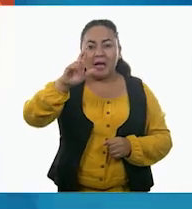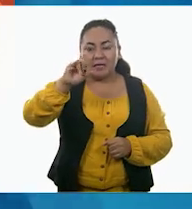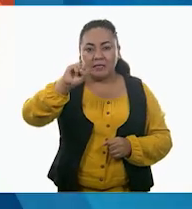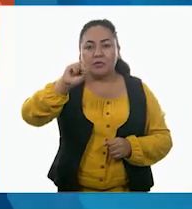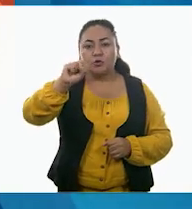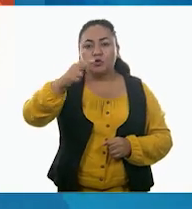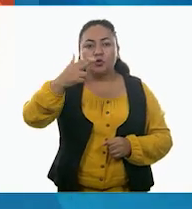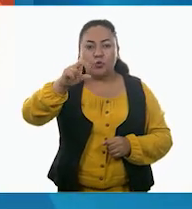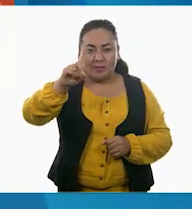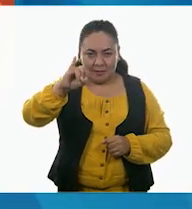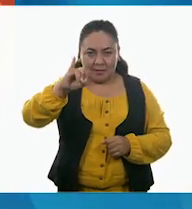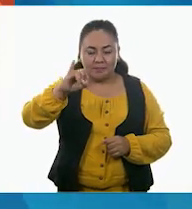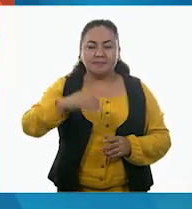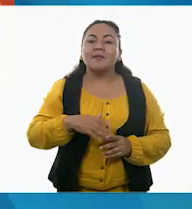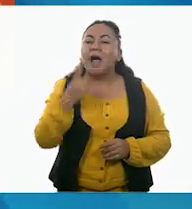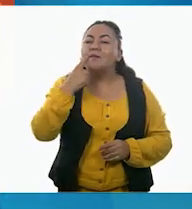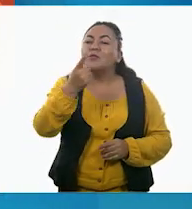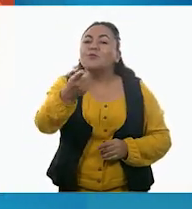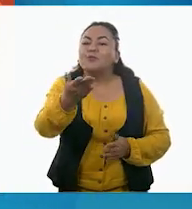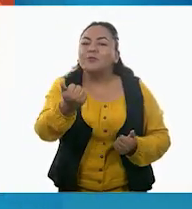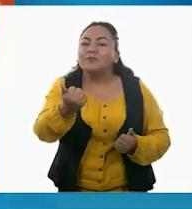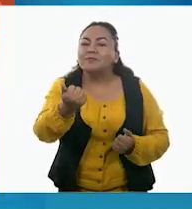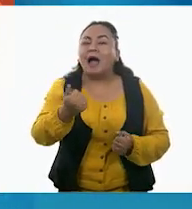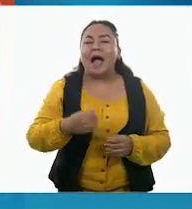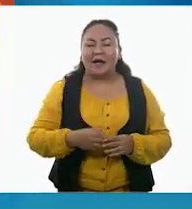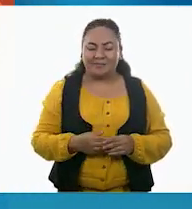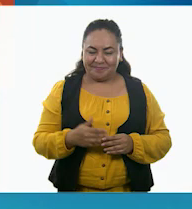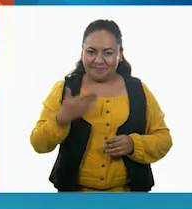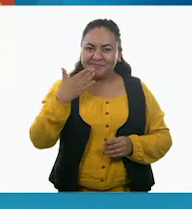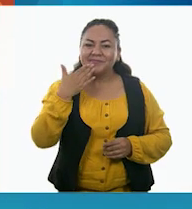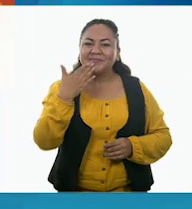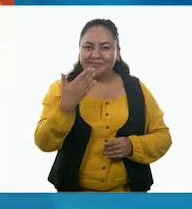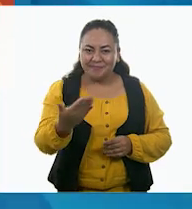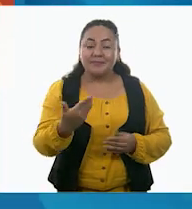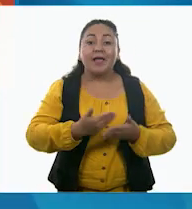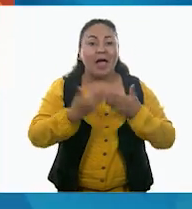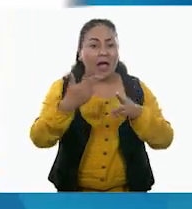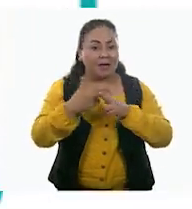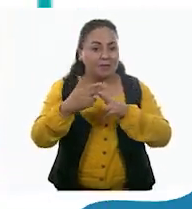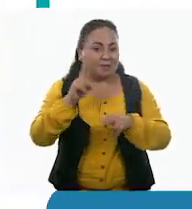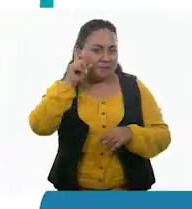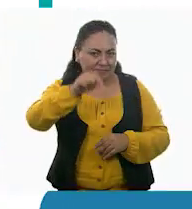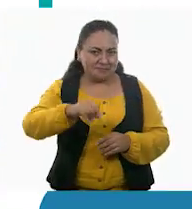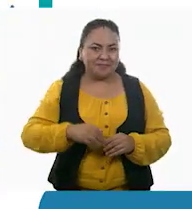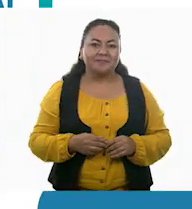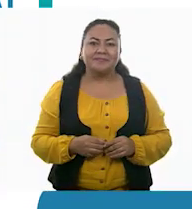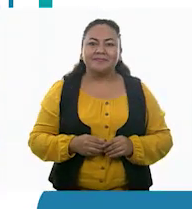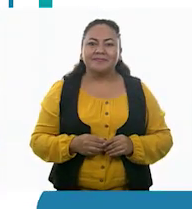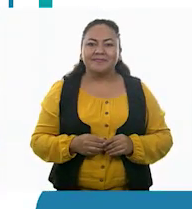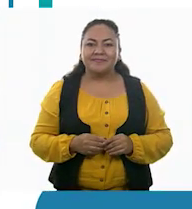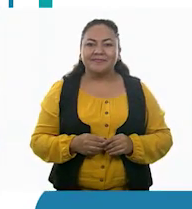ver, ahora tú. Tarishudi. Eso es, muy bien. ¡Hasta mañana!